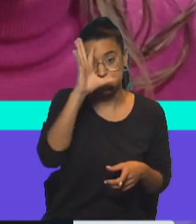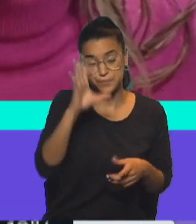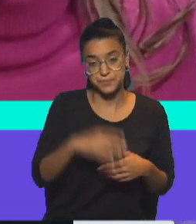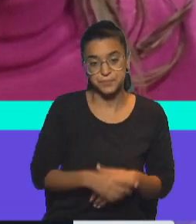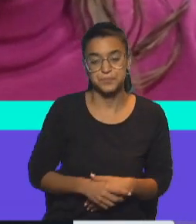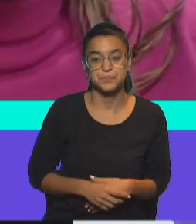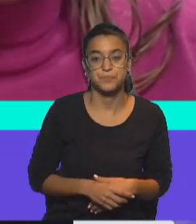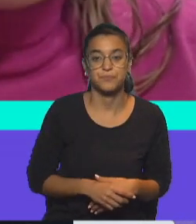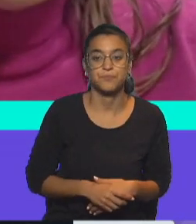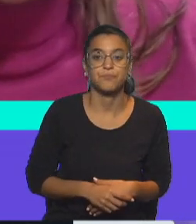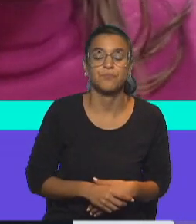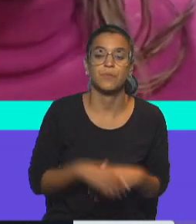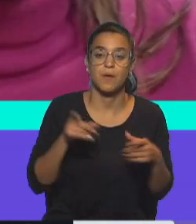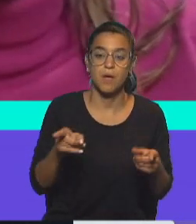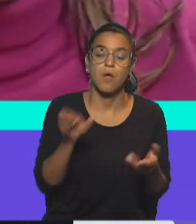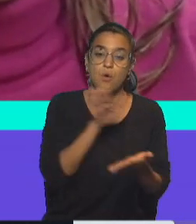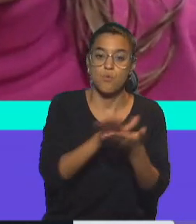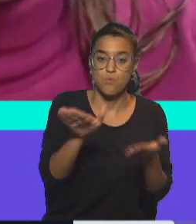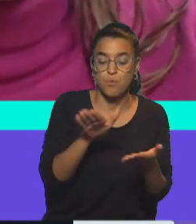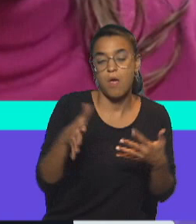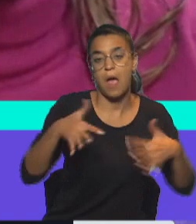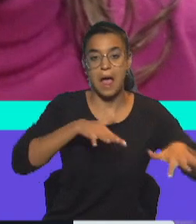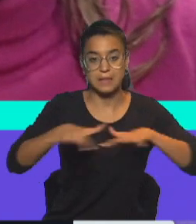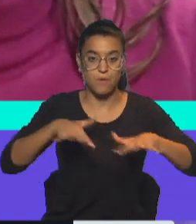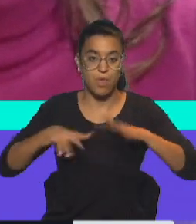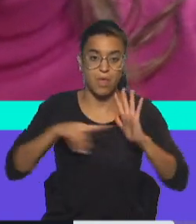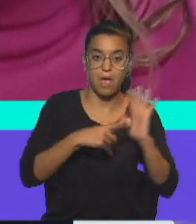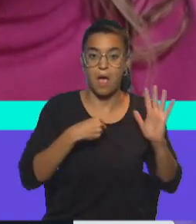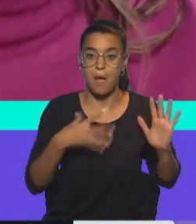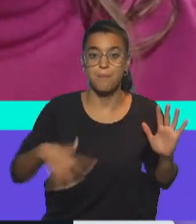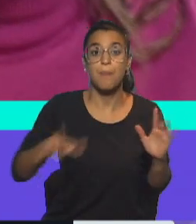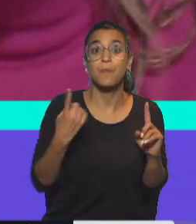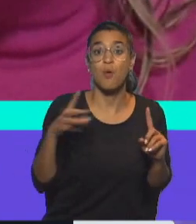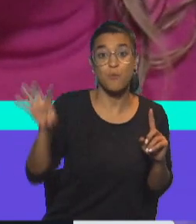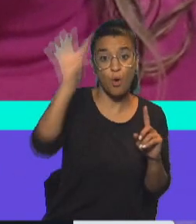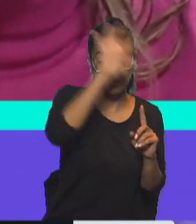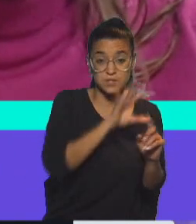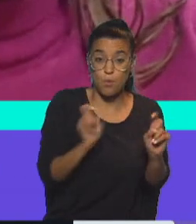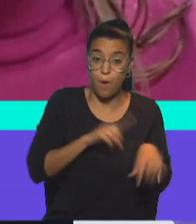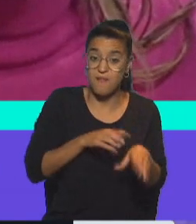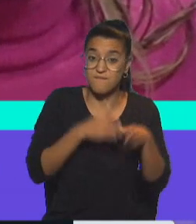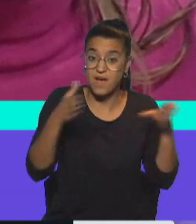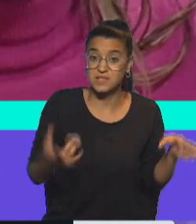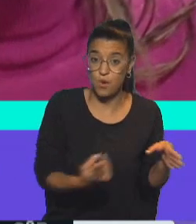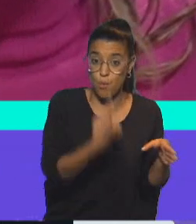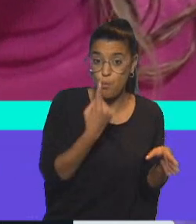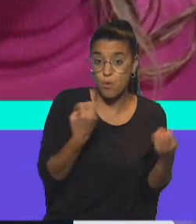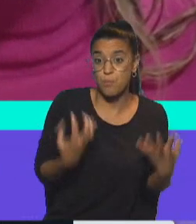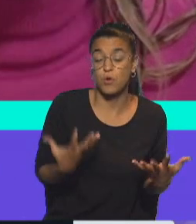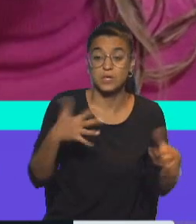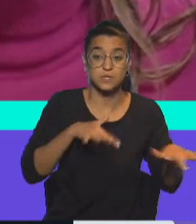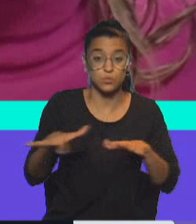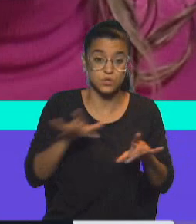que se habilitaron algunas actividades en el AMBA, pero que hay otras provincias que siguen en la fase 1 debido a que tienen una